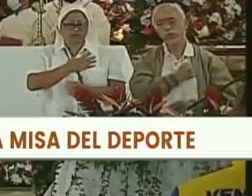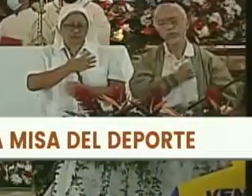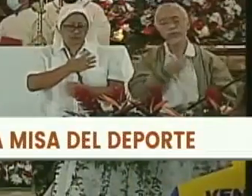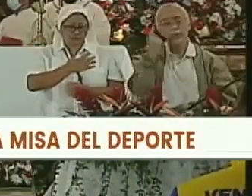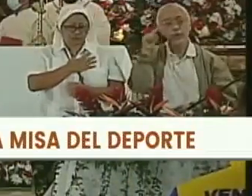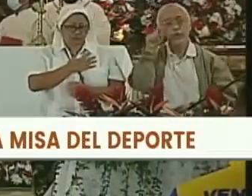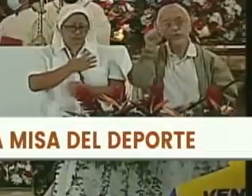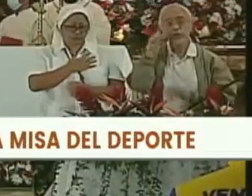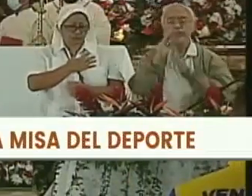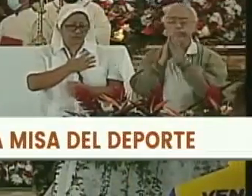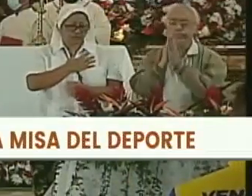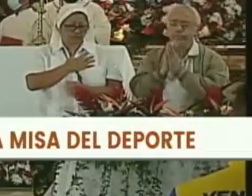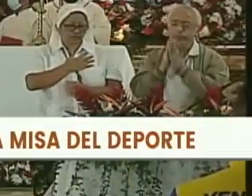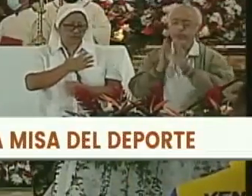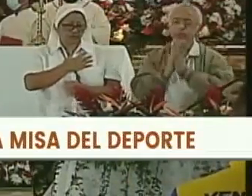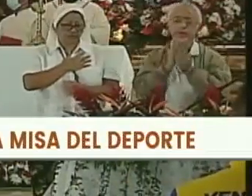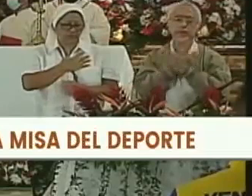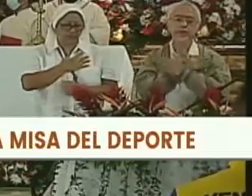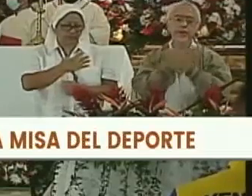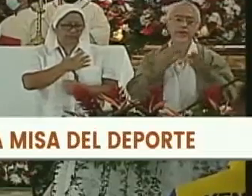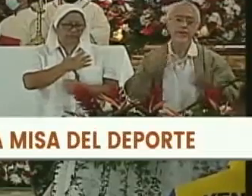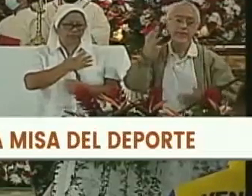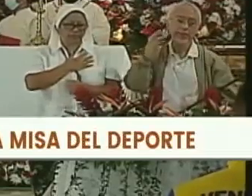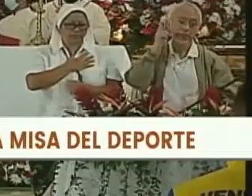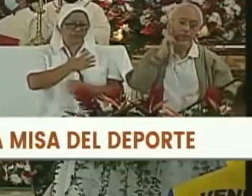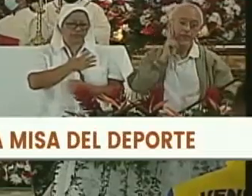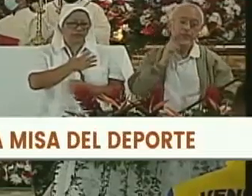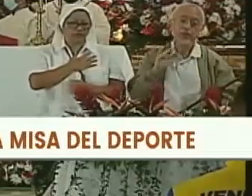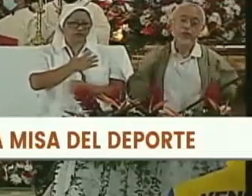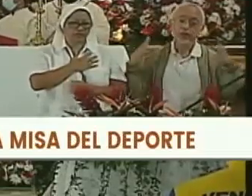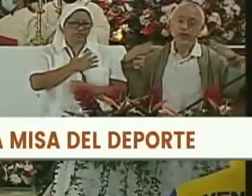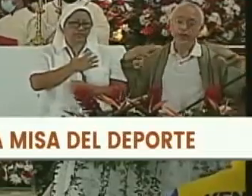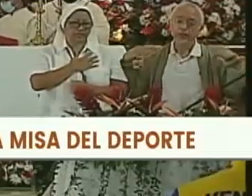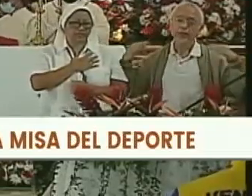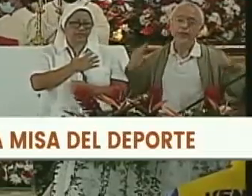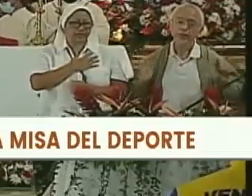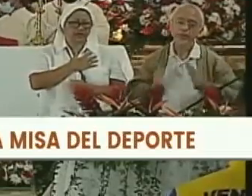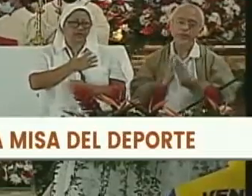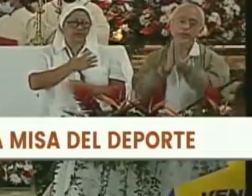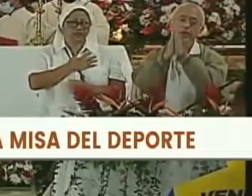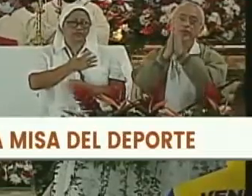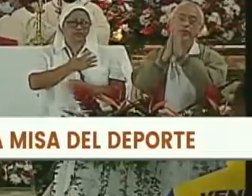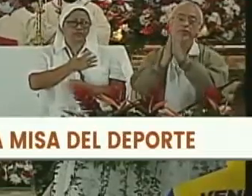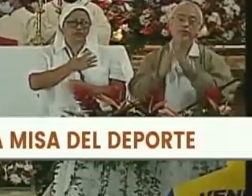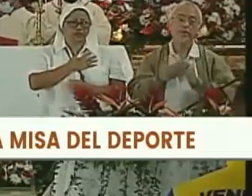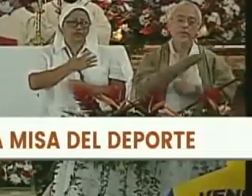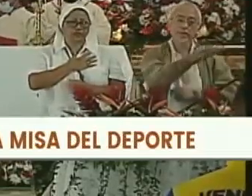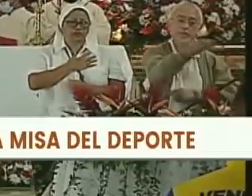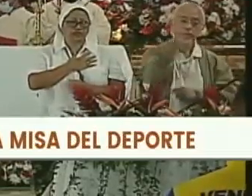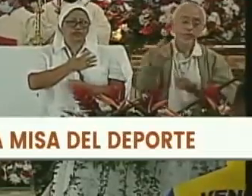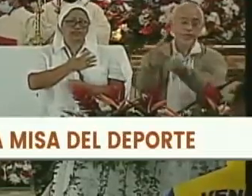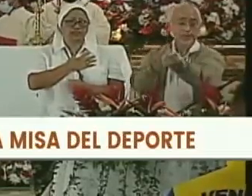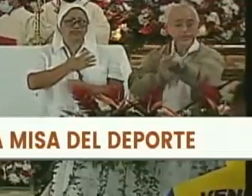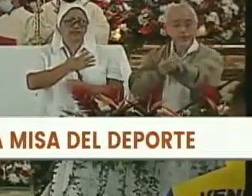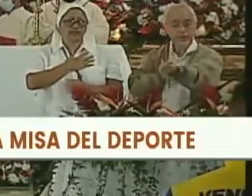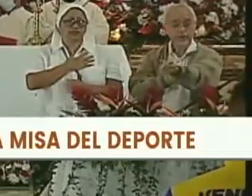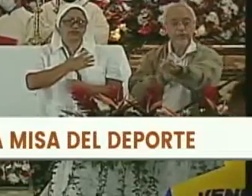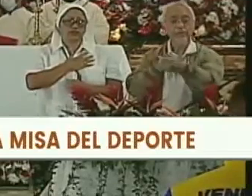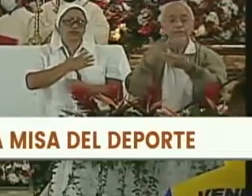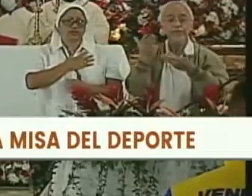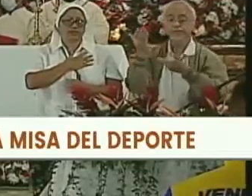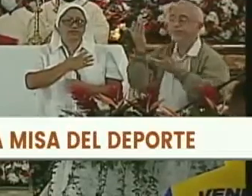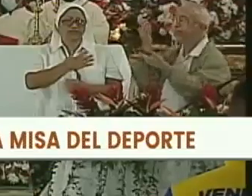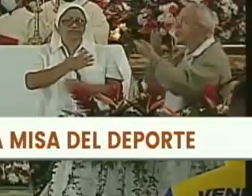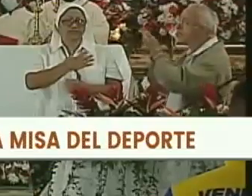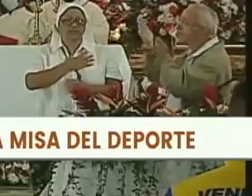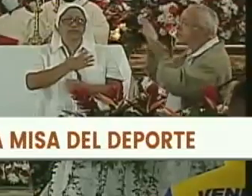culpa por eso ruego a Santa María siempre virgen a Los Ángeles a los santos y a ustedes hermanos